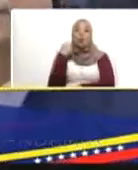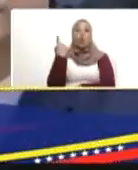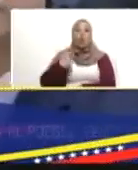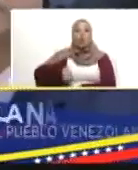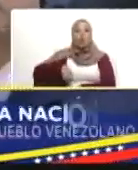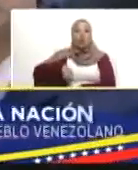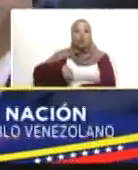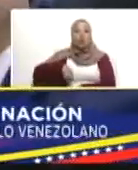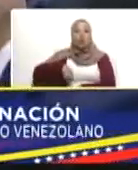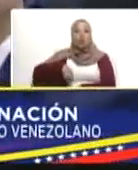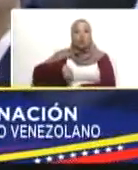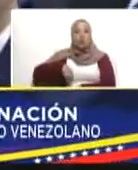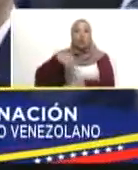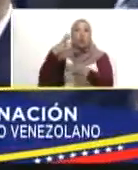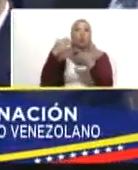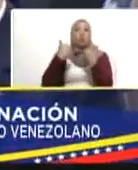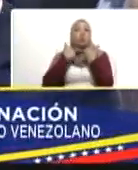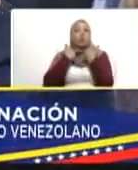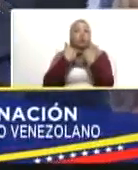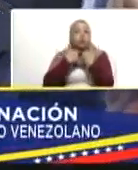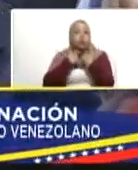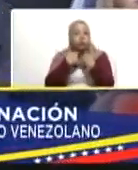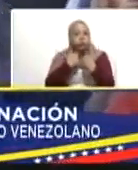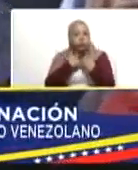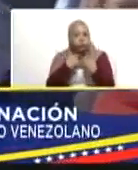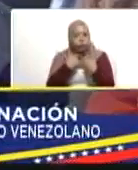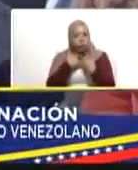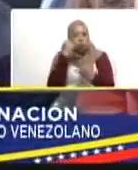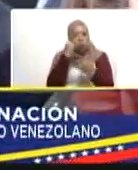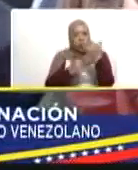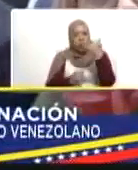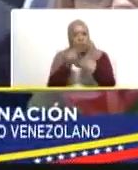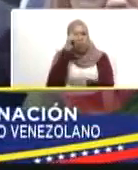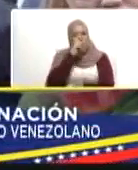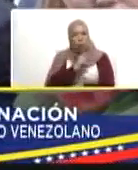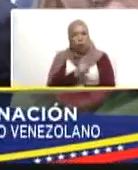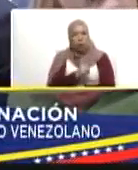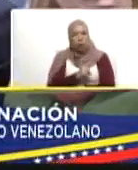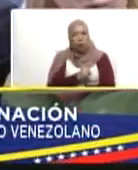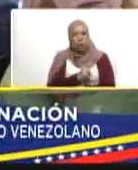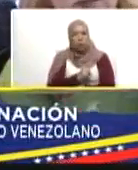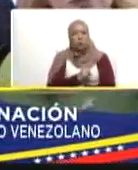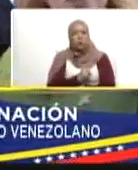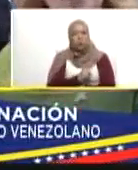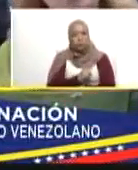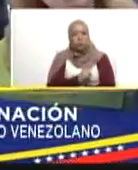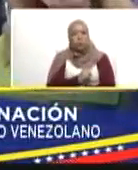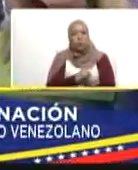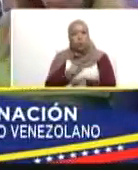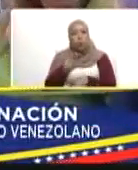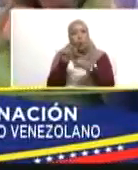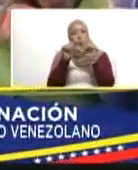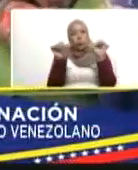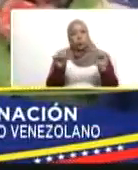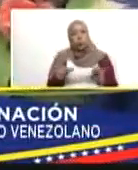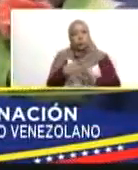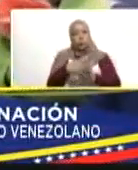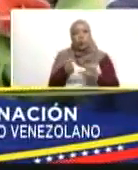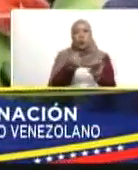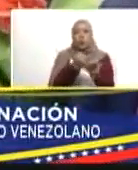Rusia cu sufrió r Rusia esos últimos años del decline del modelo